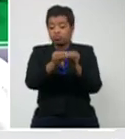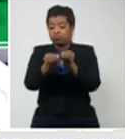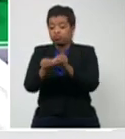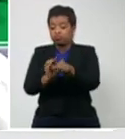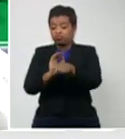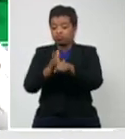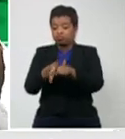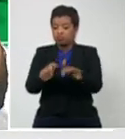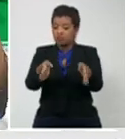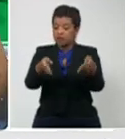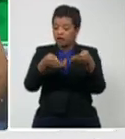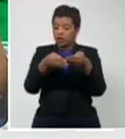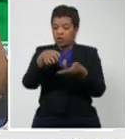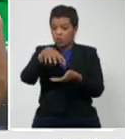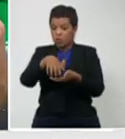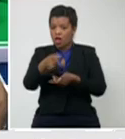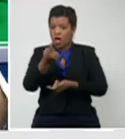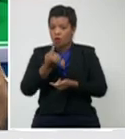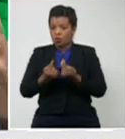se cierran